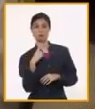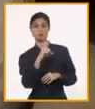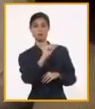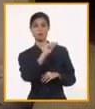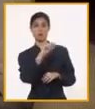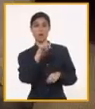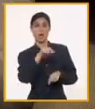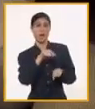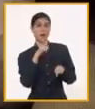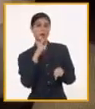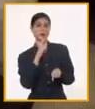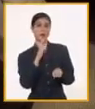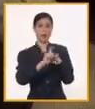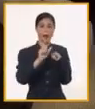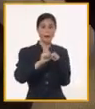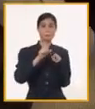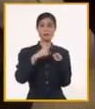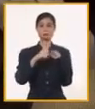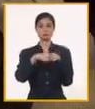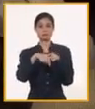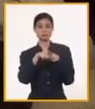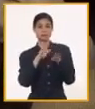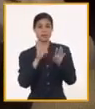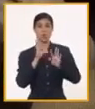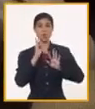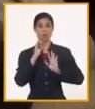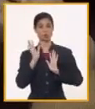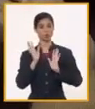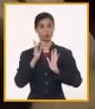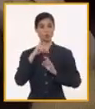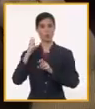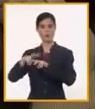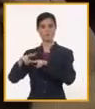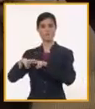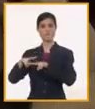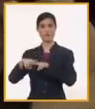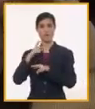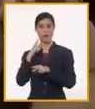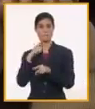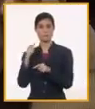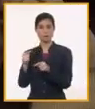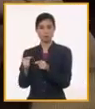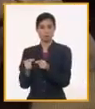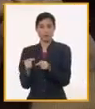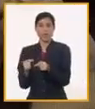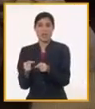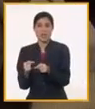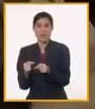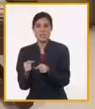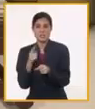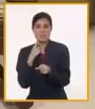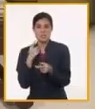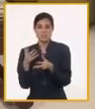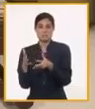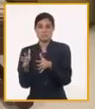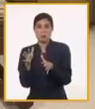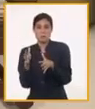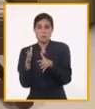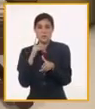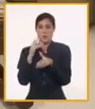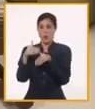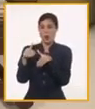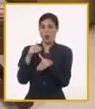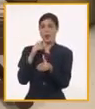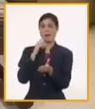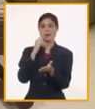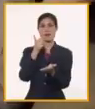eran. Se trataban de quedar por aquí, y si no era por aquí era lo más cerca posible, o era cuando va en la capital de